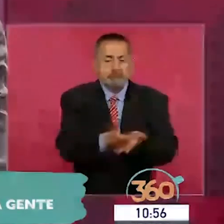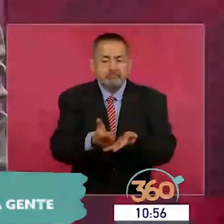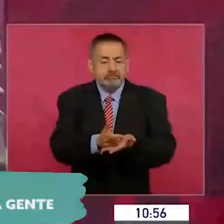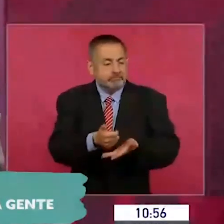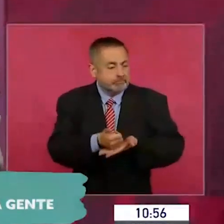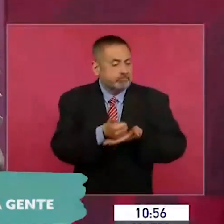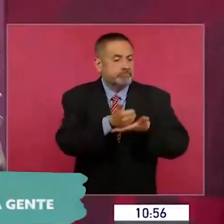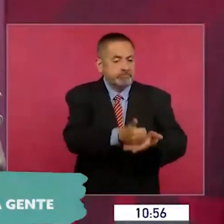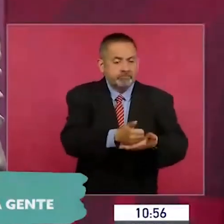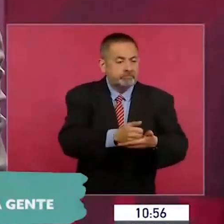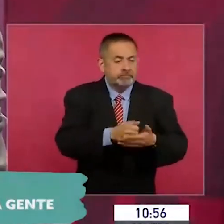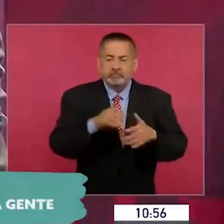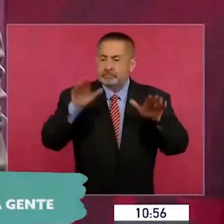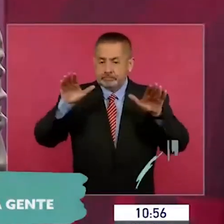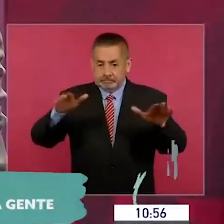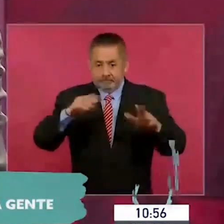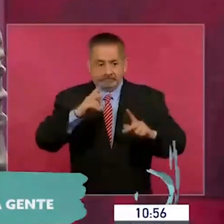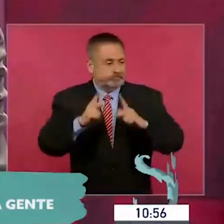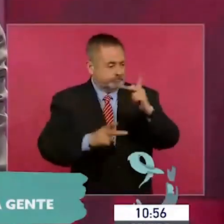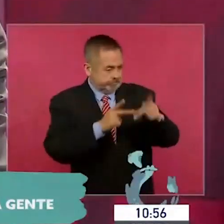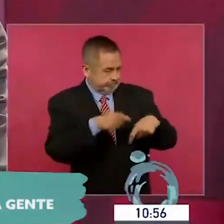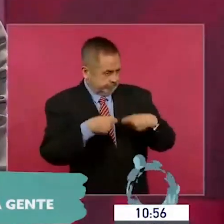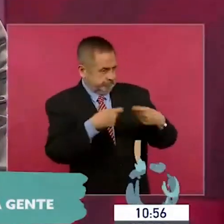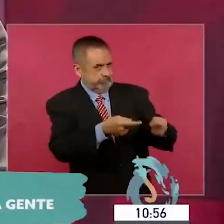les prestaba el avión a los políticos.